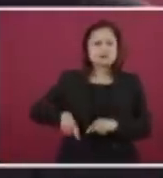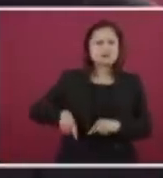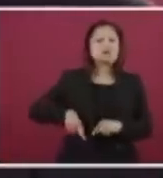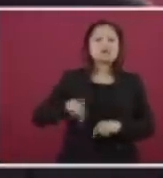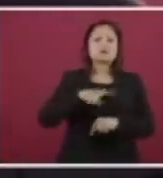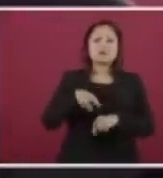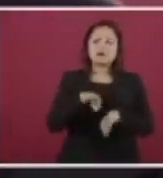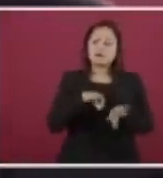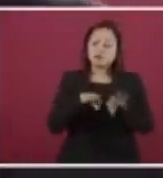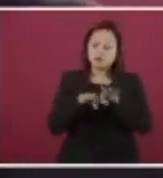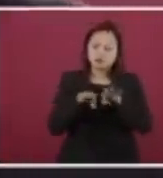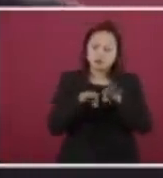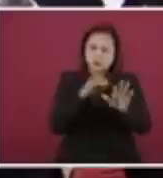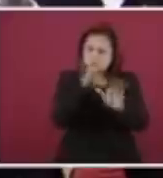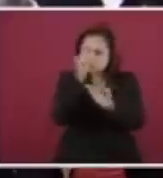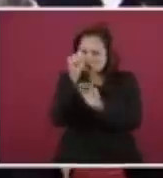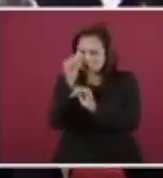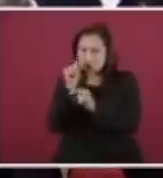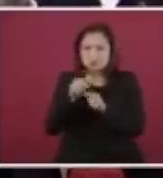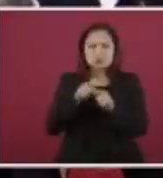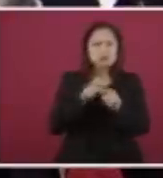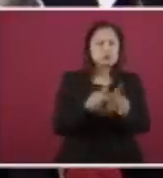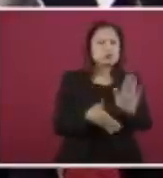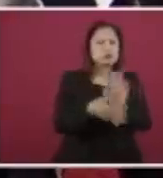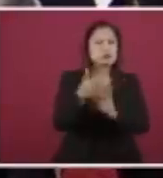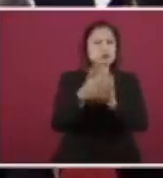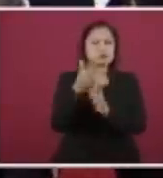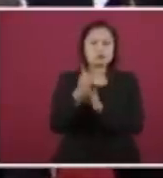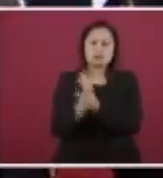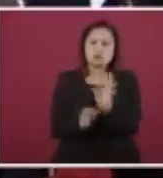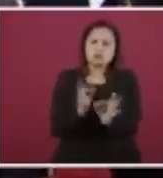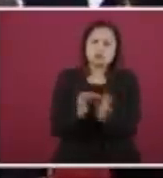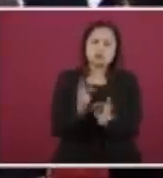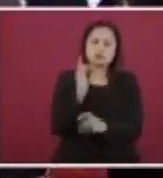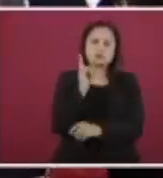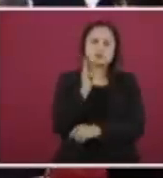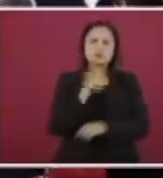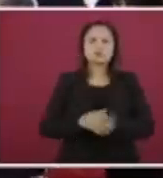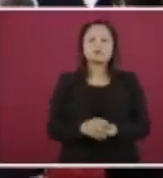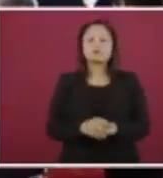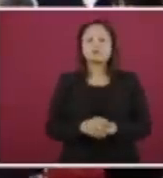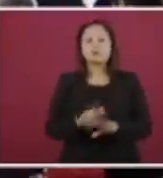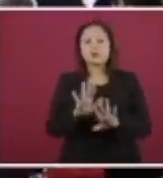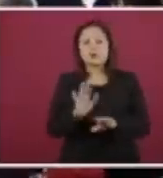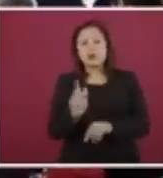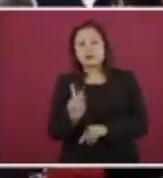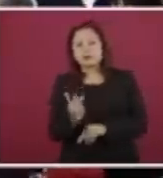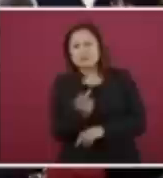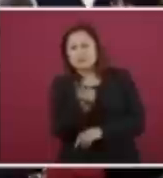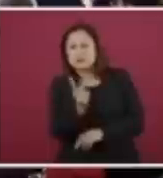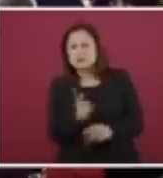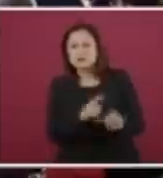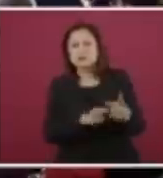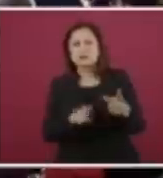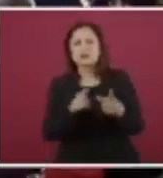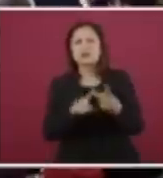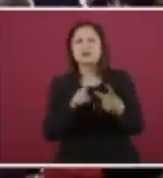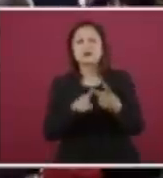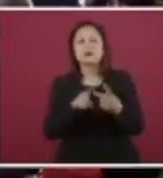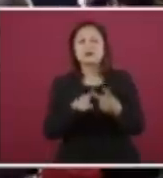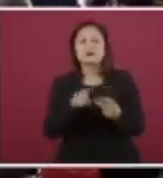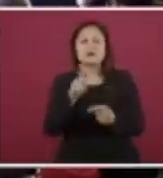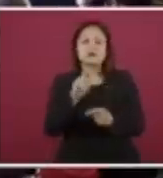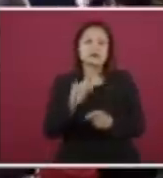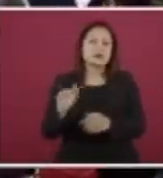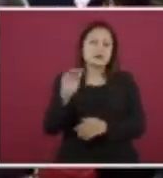darle continuidad a las obras. Sí, señor presidente, si me permite una segunda pregunta, es sobre un tema muy particular del Alto Golfo de